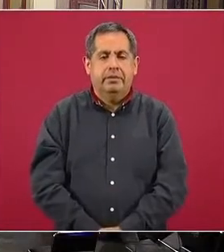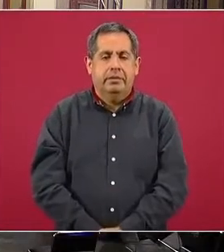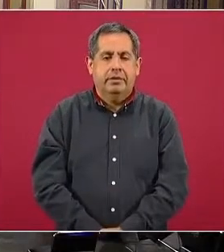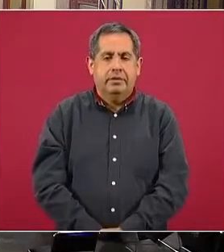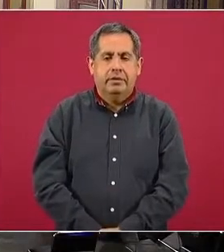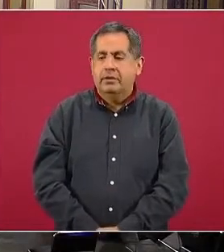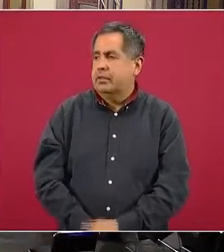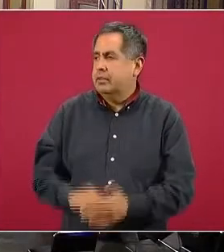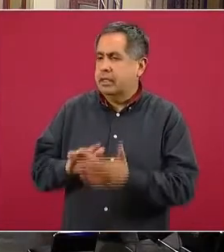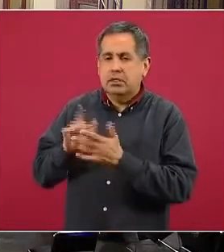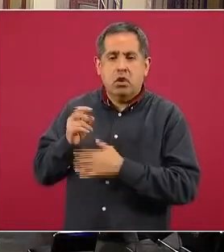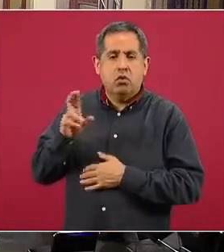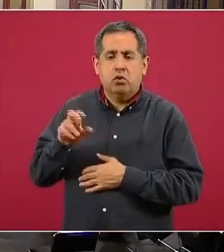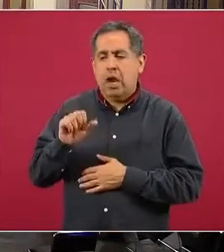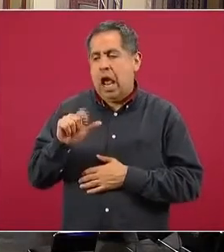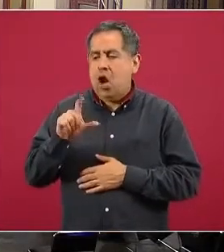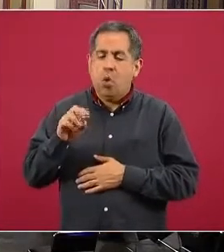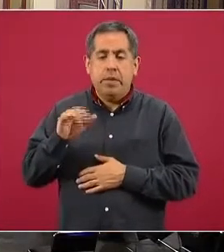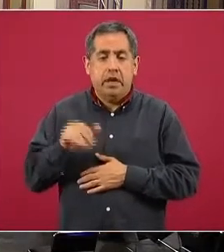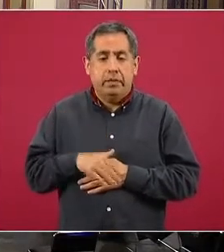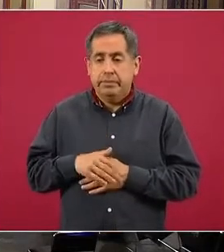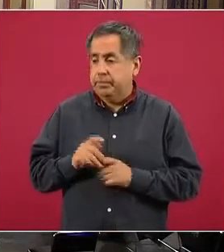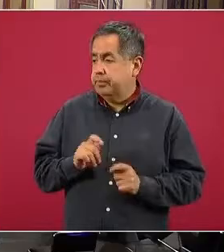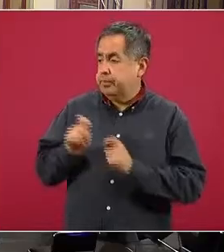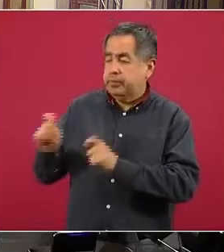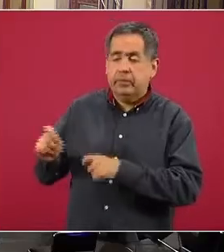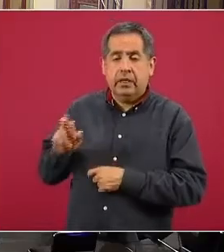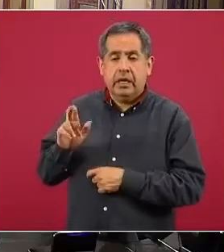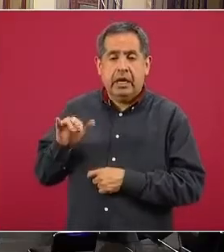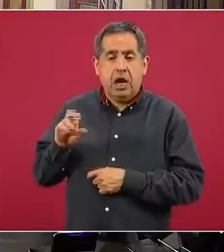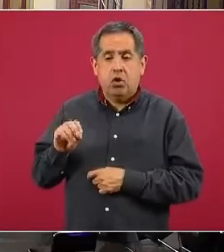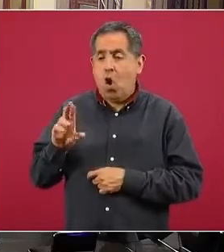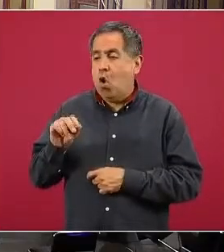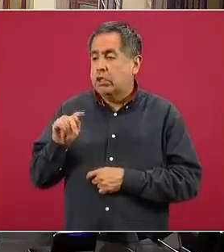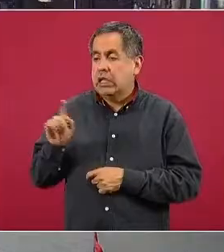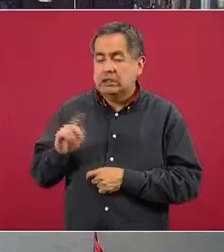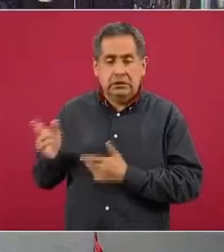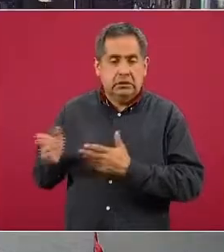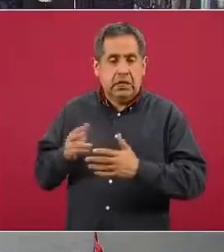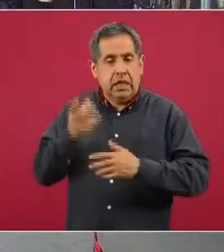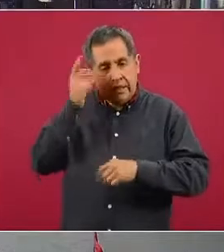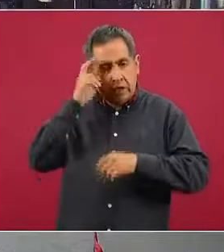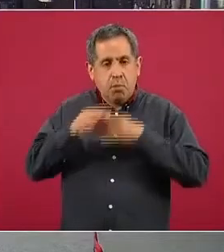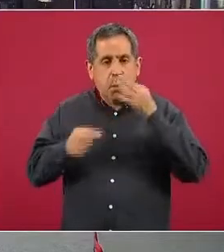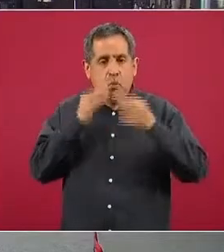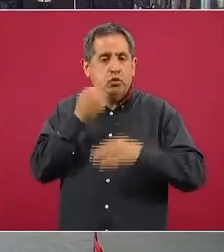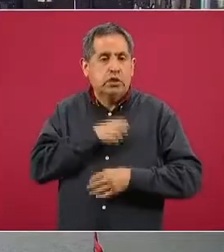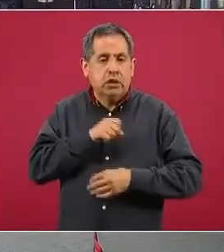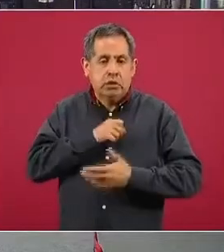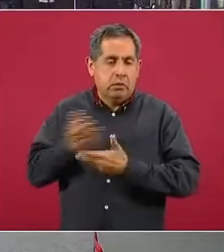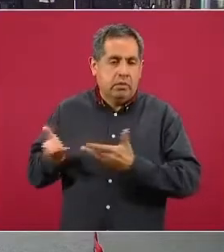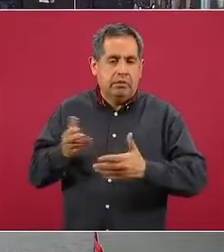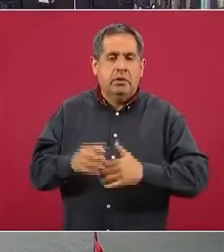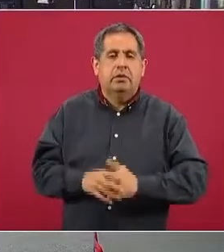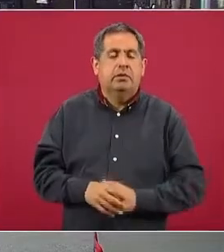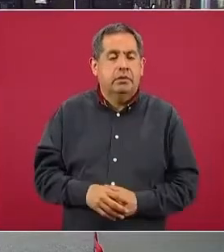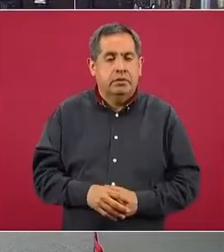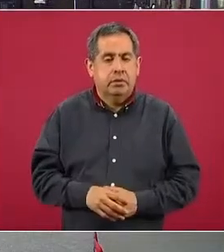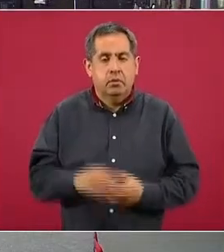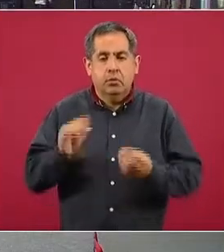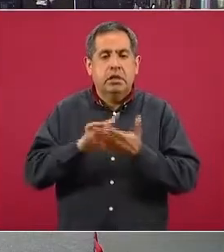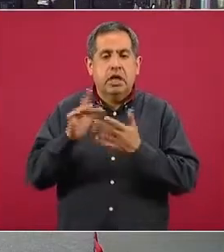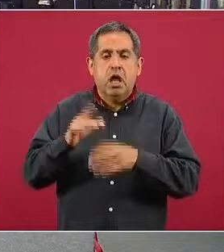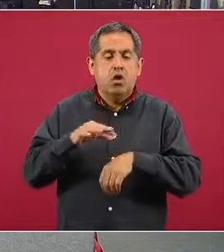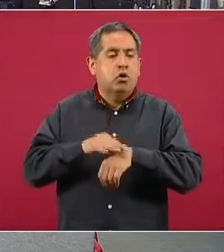Muchas gracias, doctora Lumía. Doctor Ricardo Cortés, director de Promoción de la Salud, por favor. Muchas gracias,